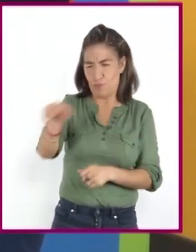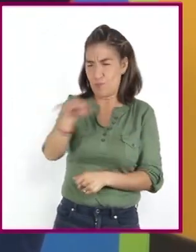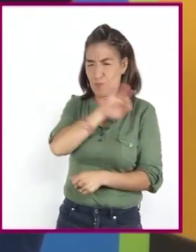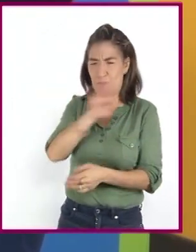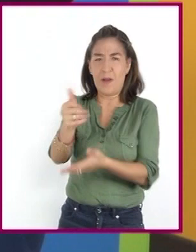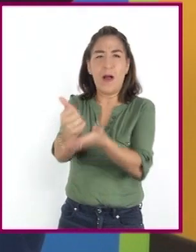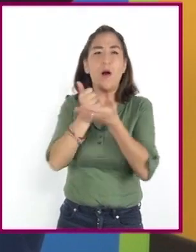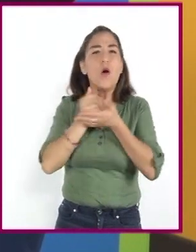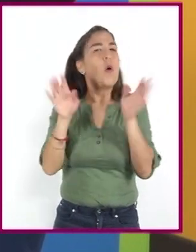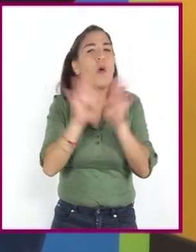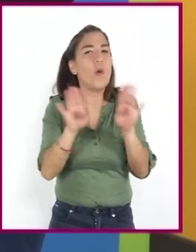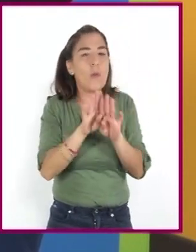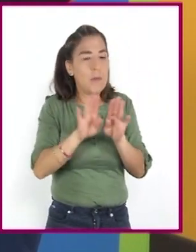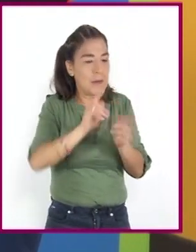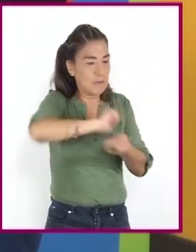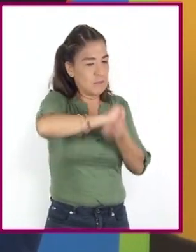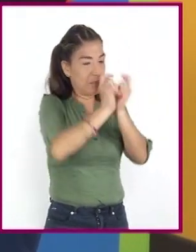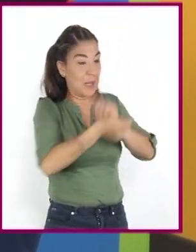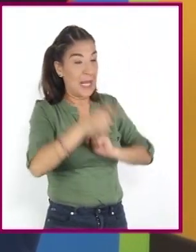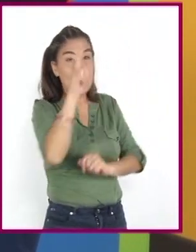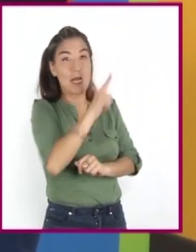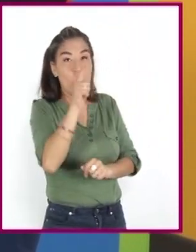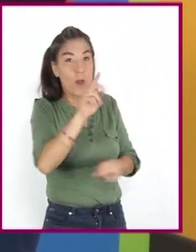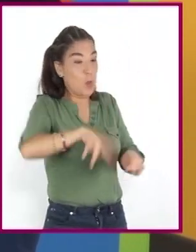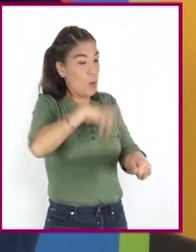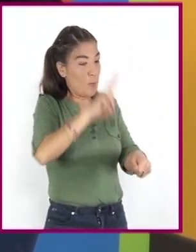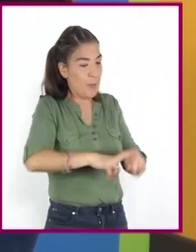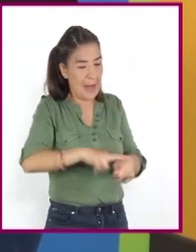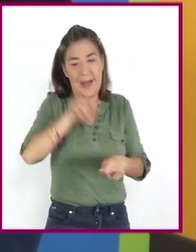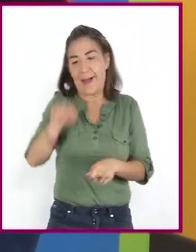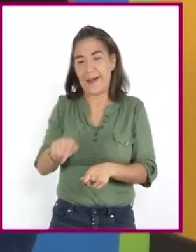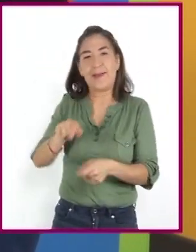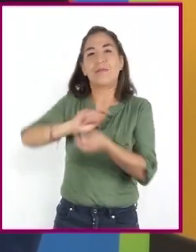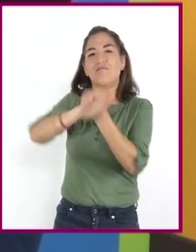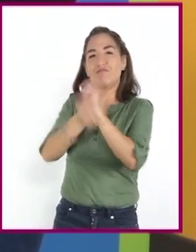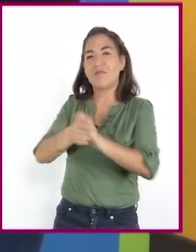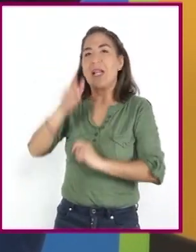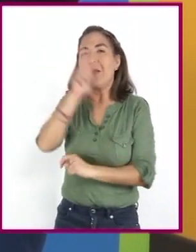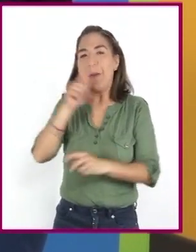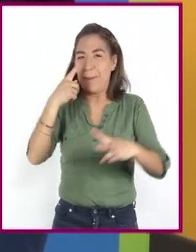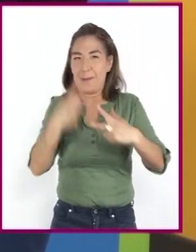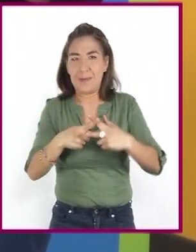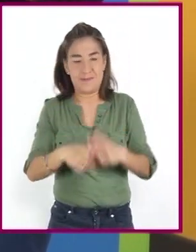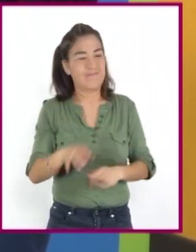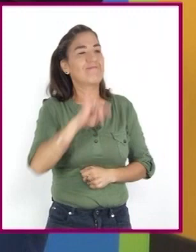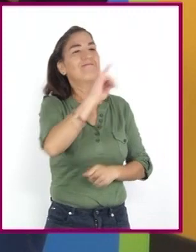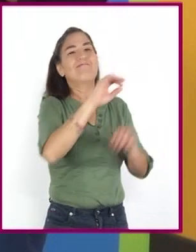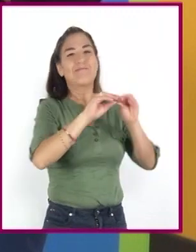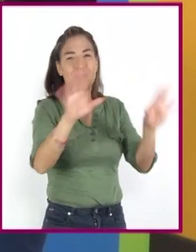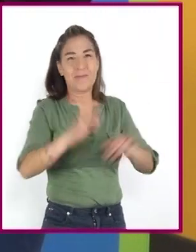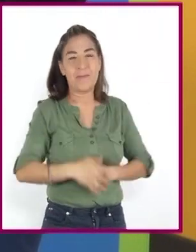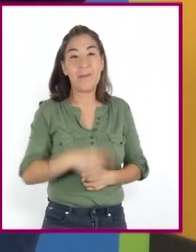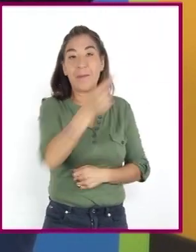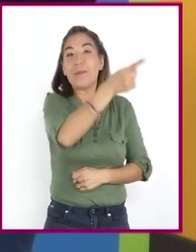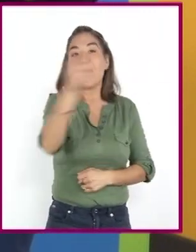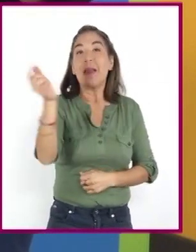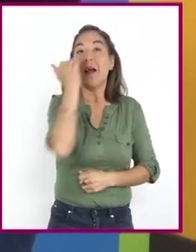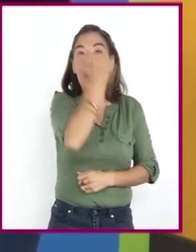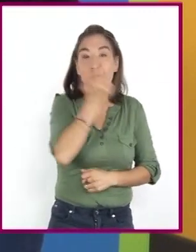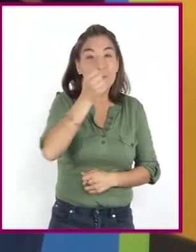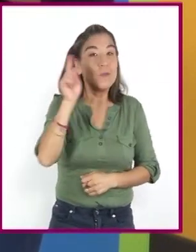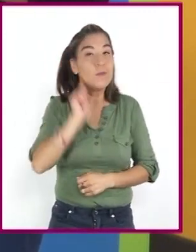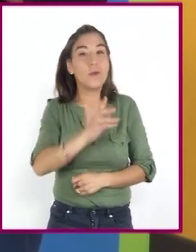a traducir del lenguaje común al lenguaje algebraico? Claro que sí. Alumnas y alumnos, en